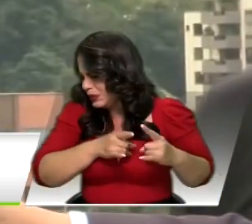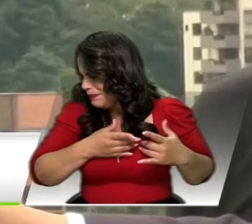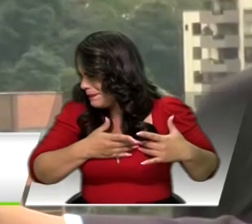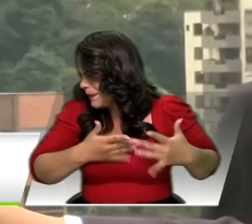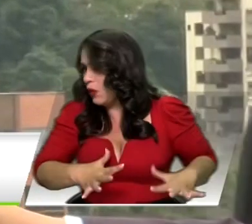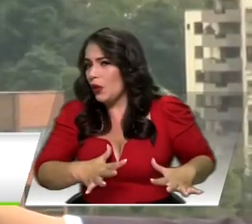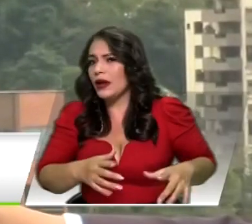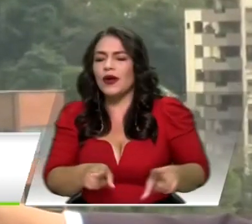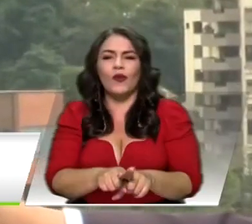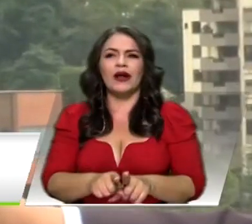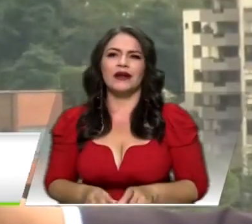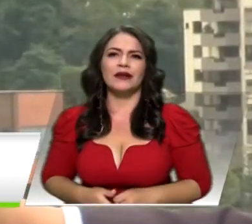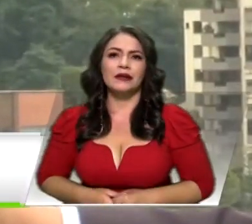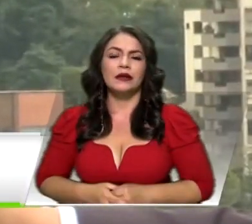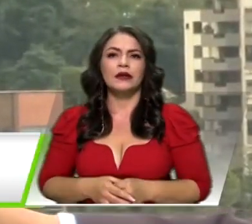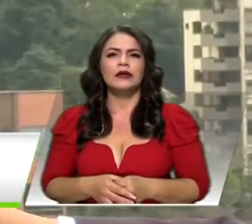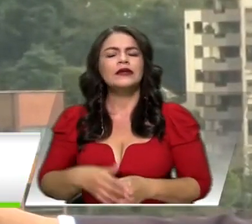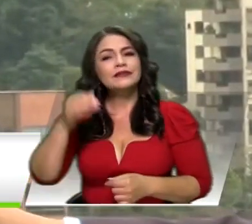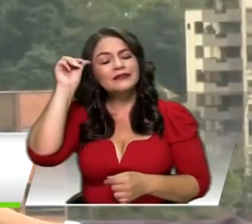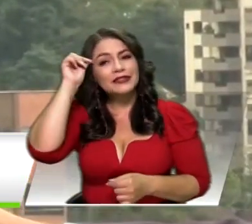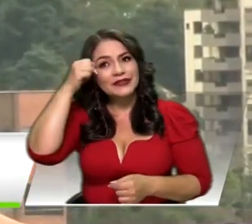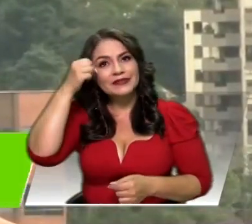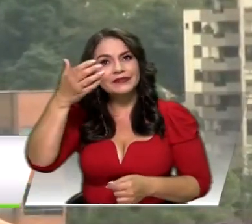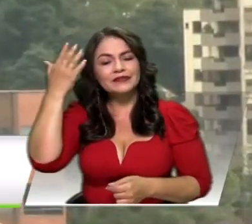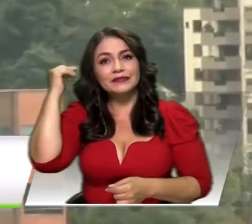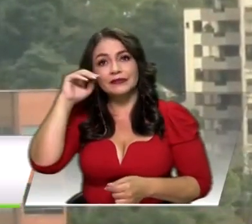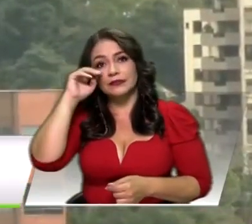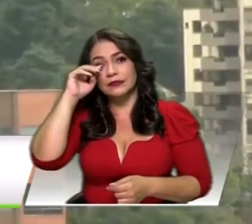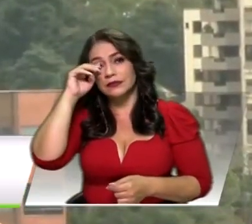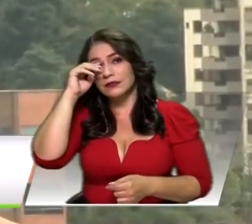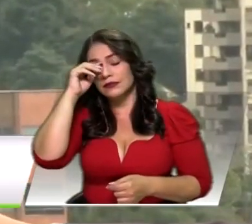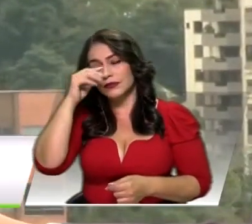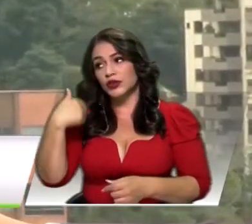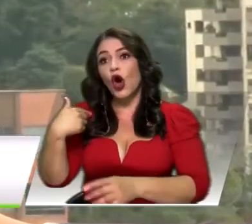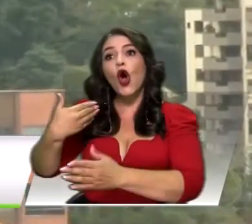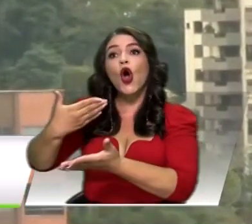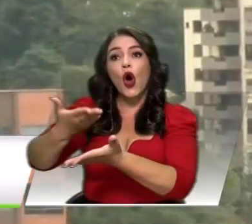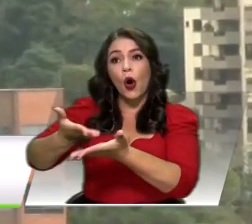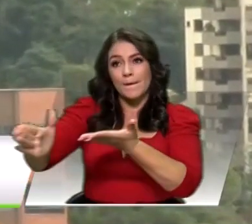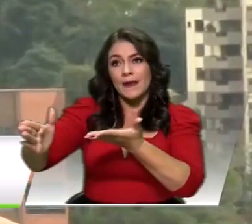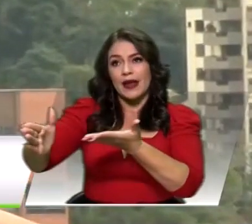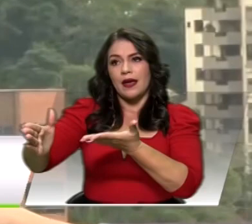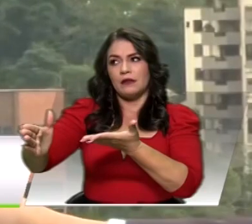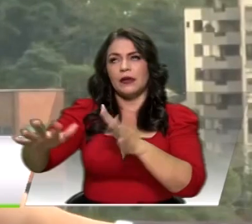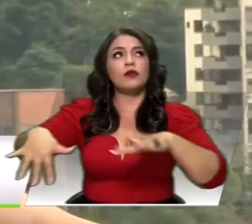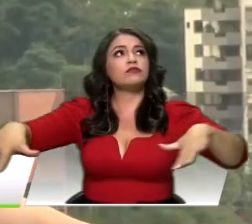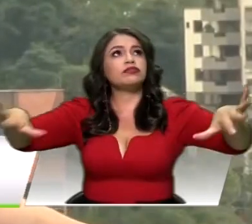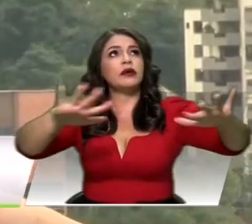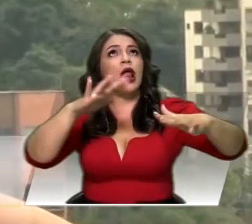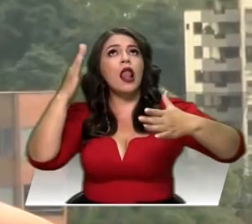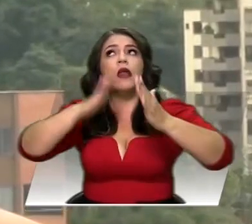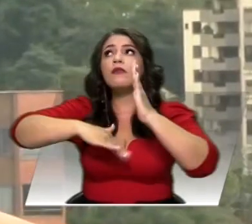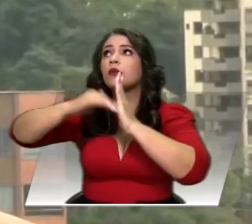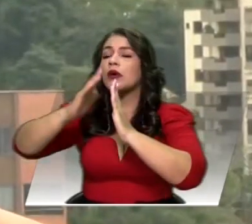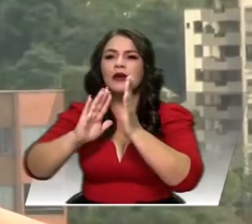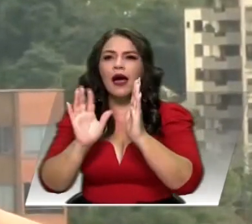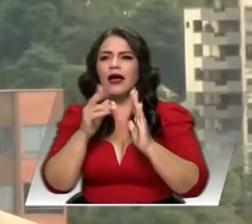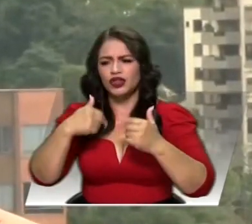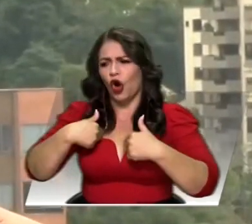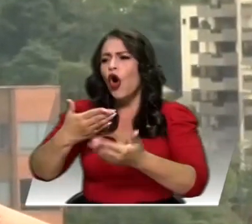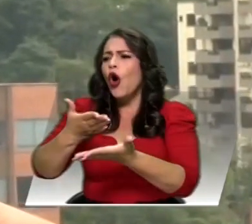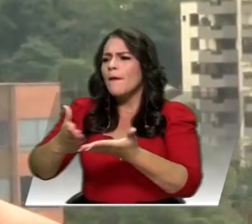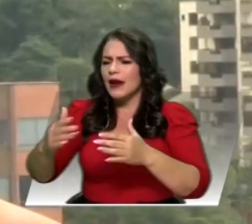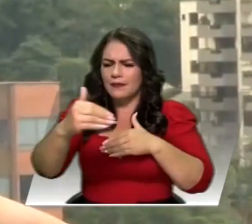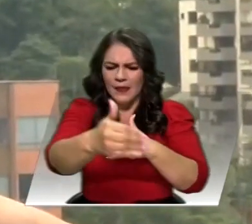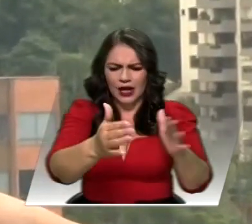acuerdo lo que fue terminar el apartamento, porque yo lo adquirí en obra negra. Compré las baldosas, las cargué